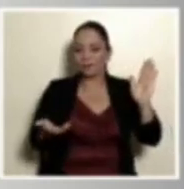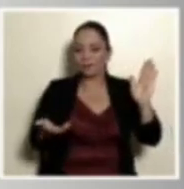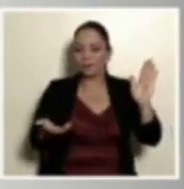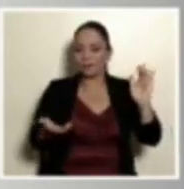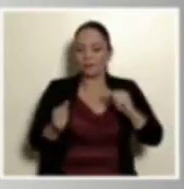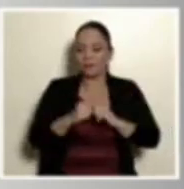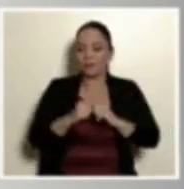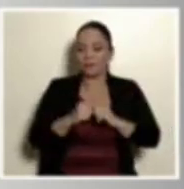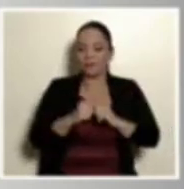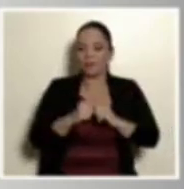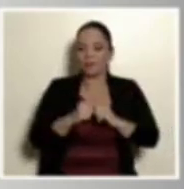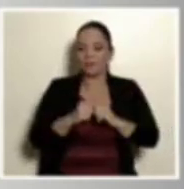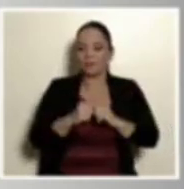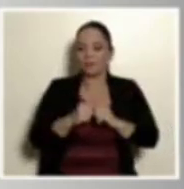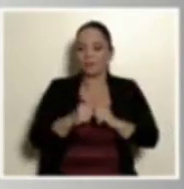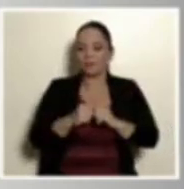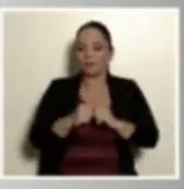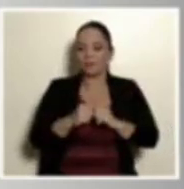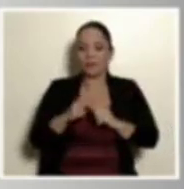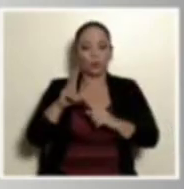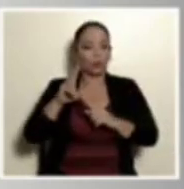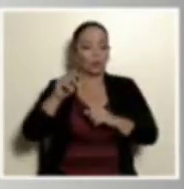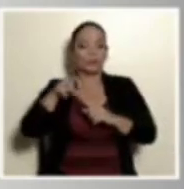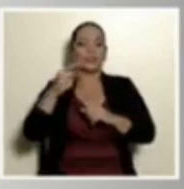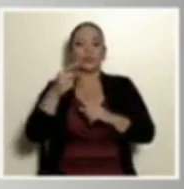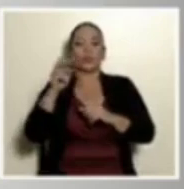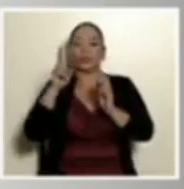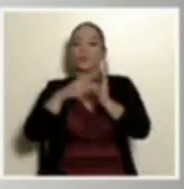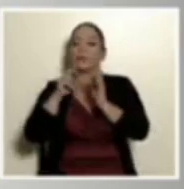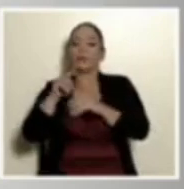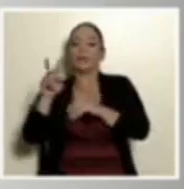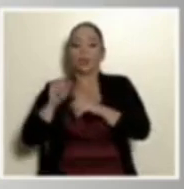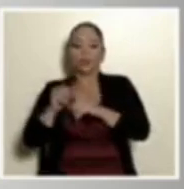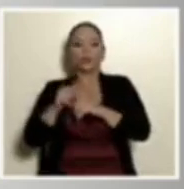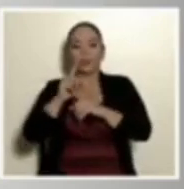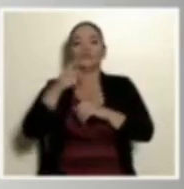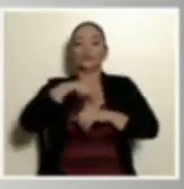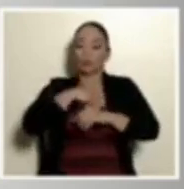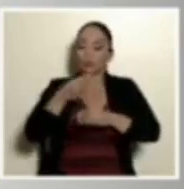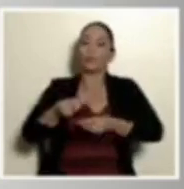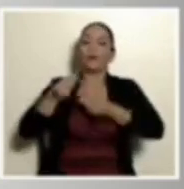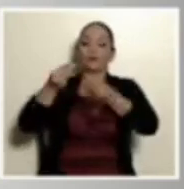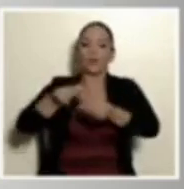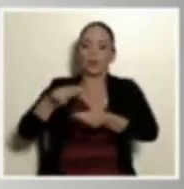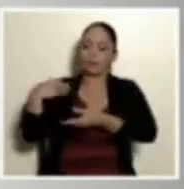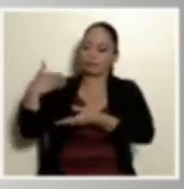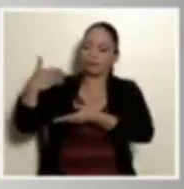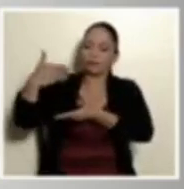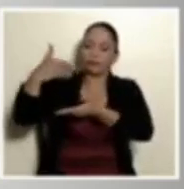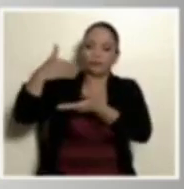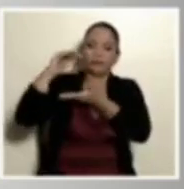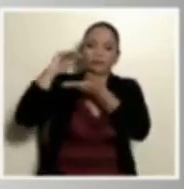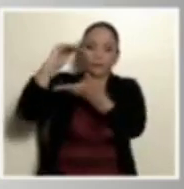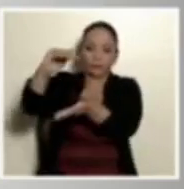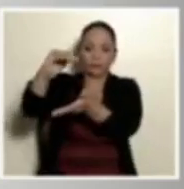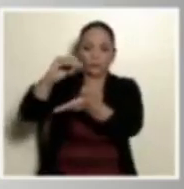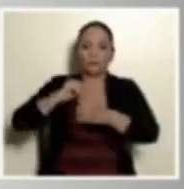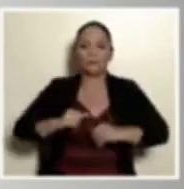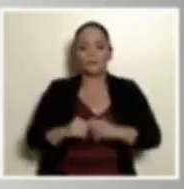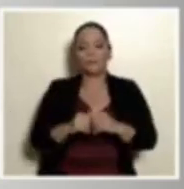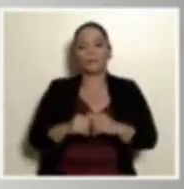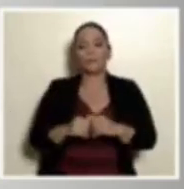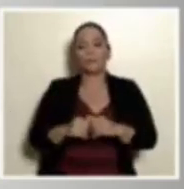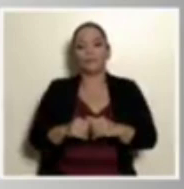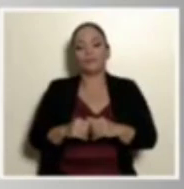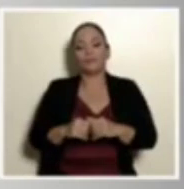2022, sino que consecutivamente, y van a tener acceso a toda esa información, ya los estudios actuariales, salvo el del plan